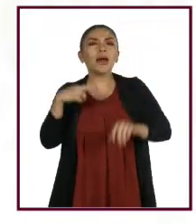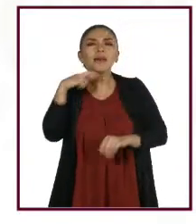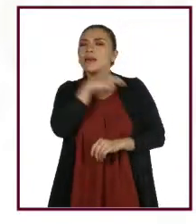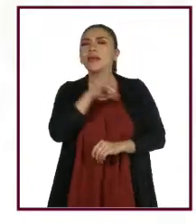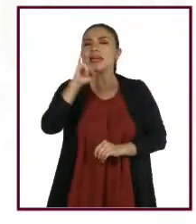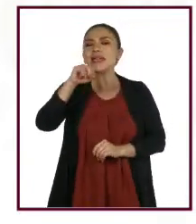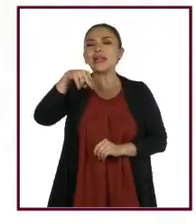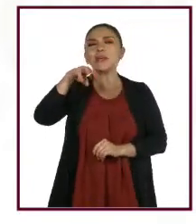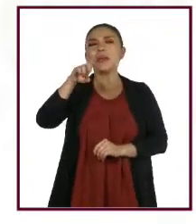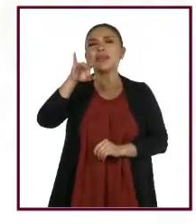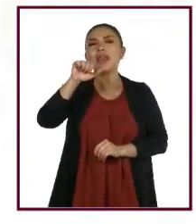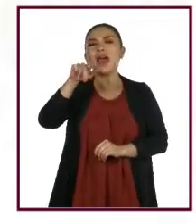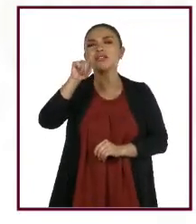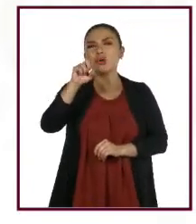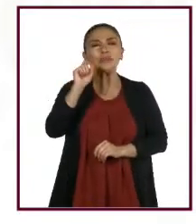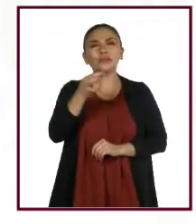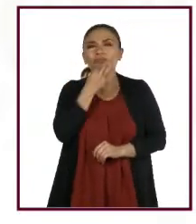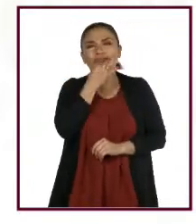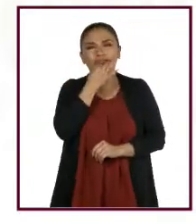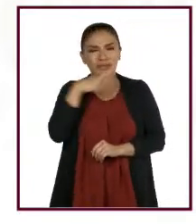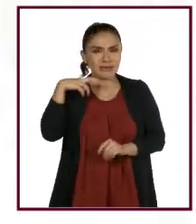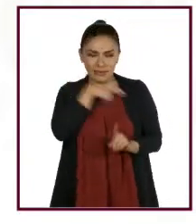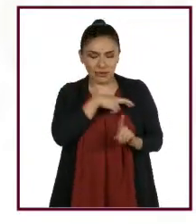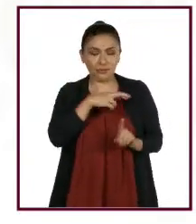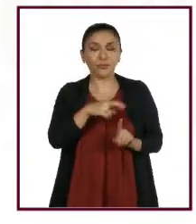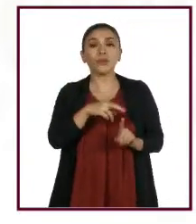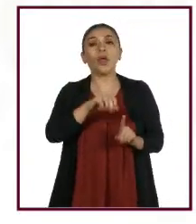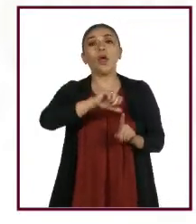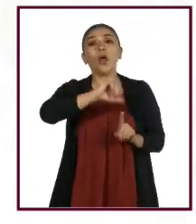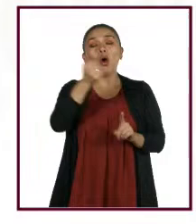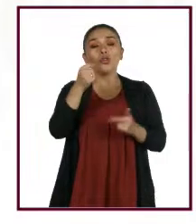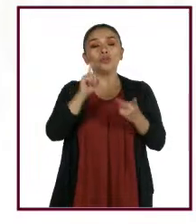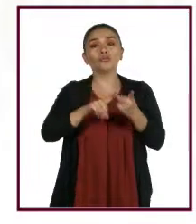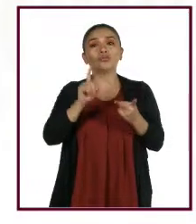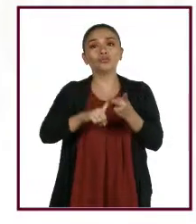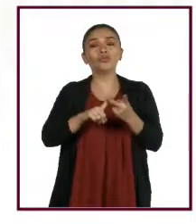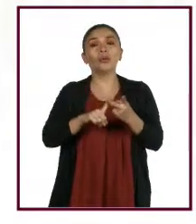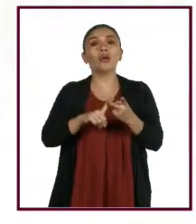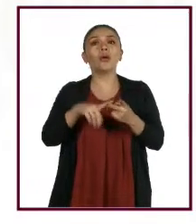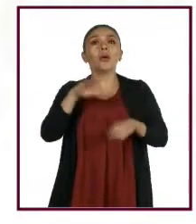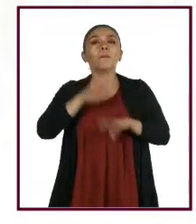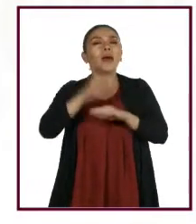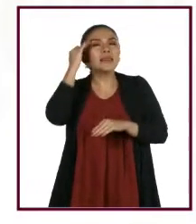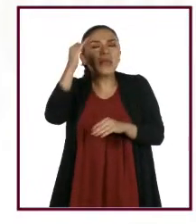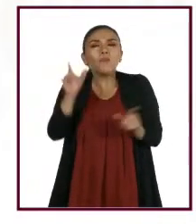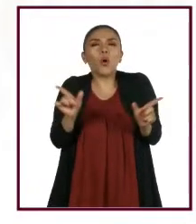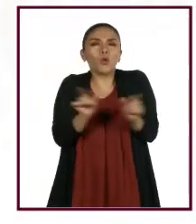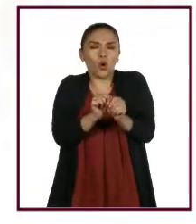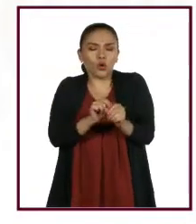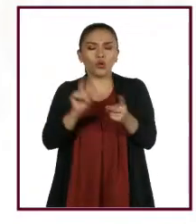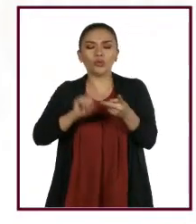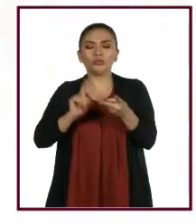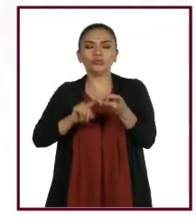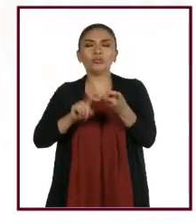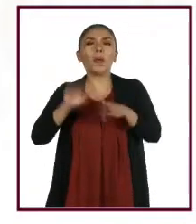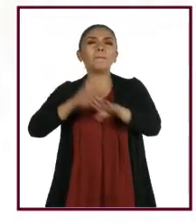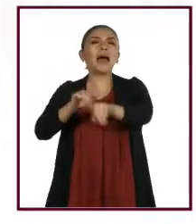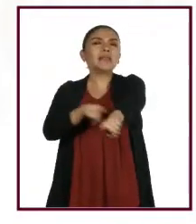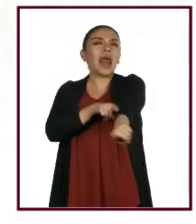inmediatos o a corto plazo y efectos a largo plazo. Vamos a ver primero los